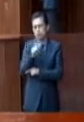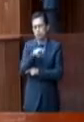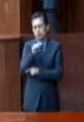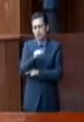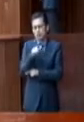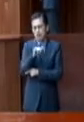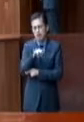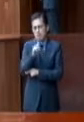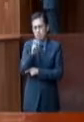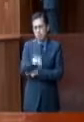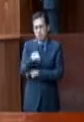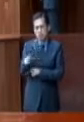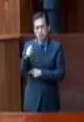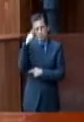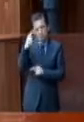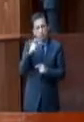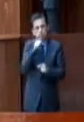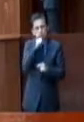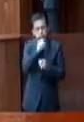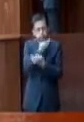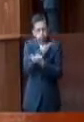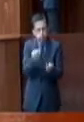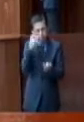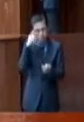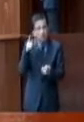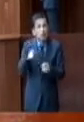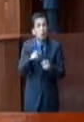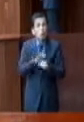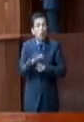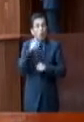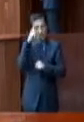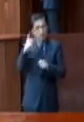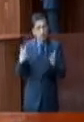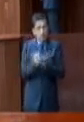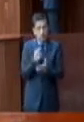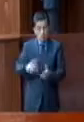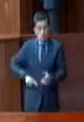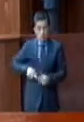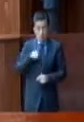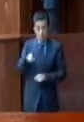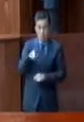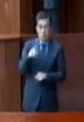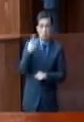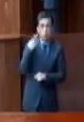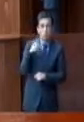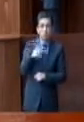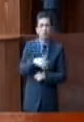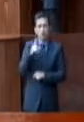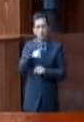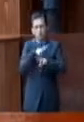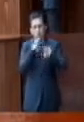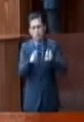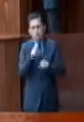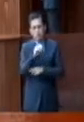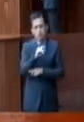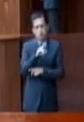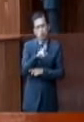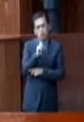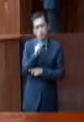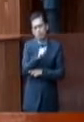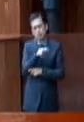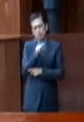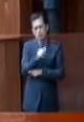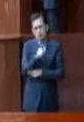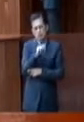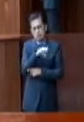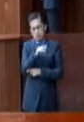diversos promocionales pautados para la campaña de gobernador en puebla respecto del promocional titulado corrupción roxana luna se razona